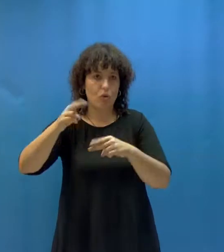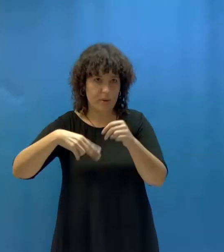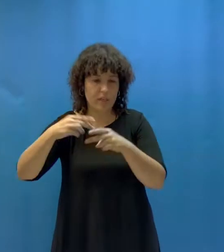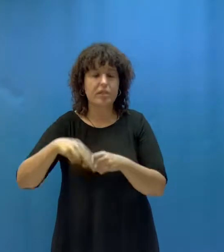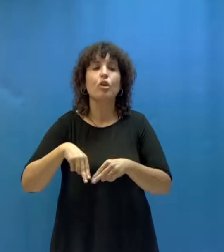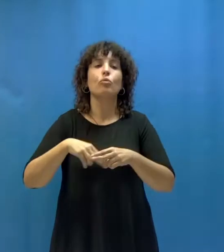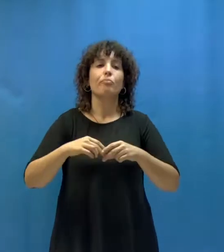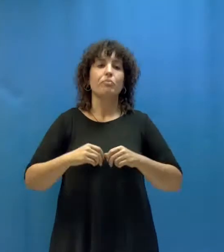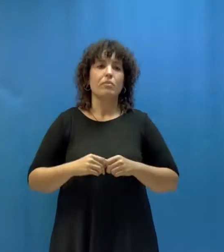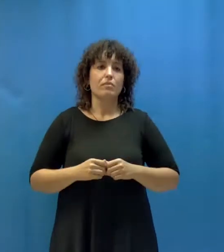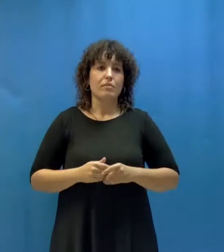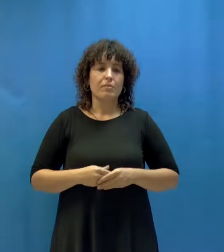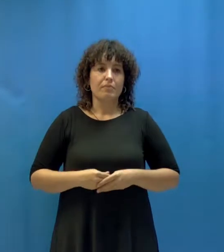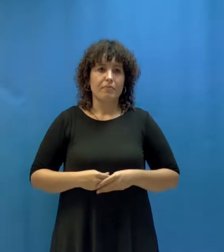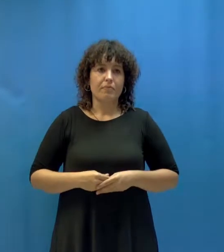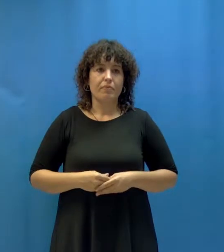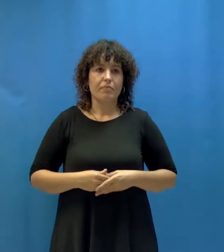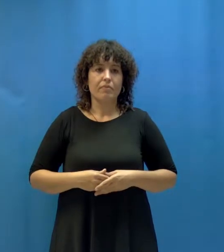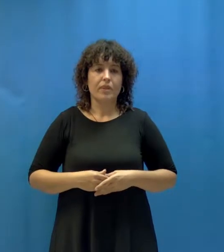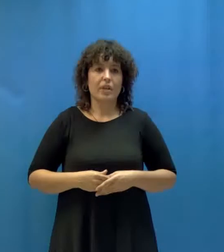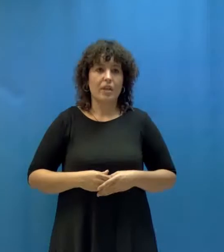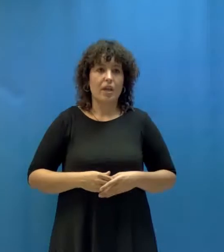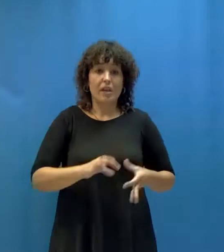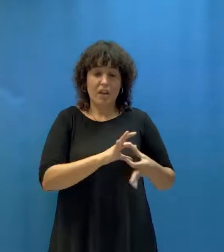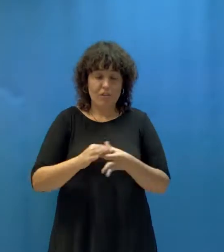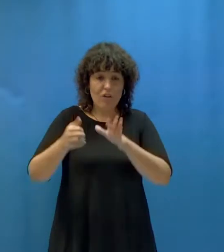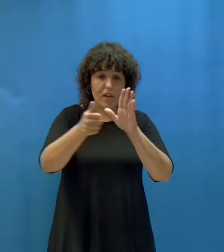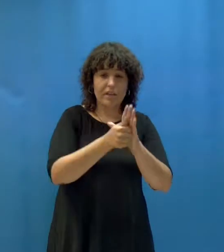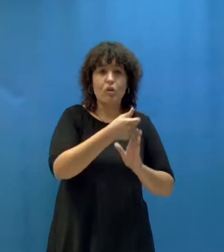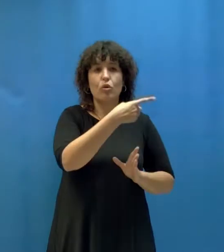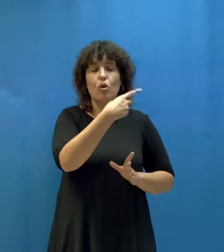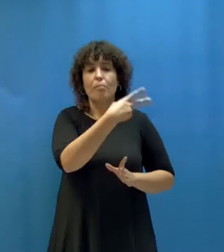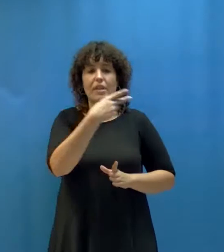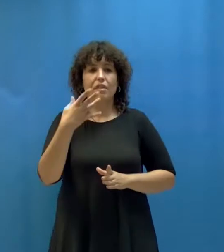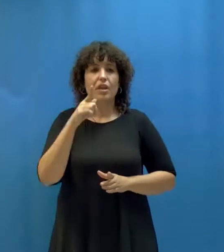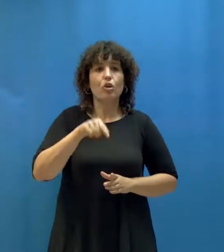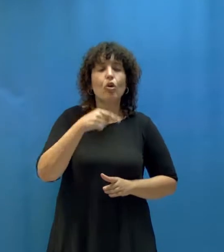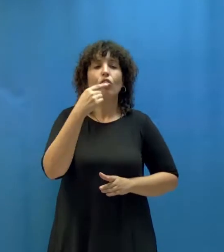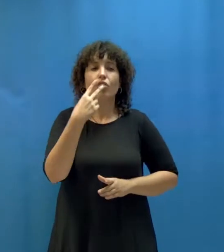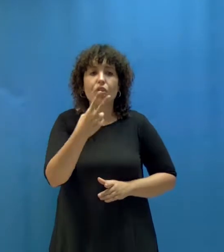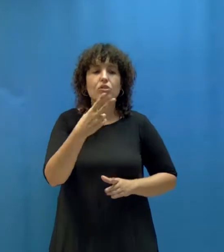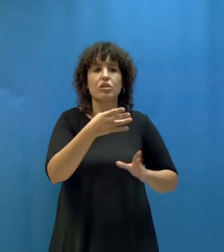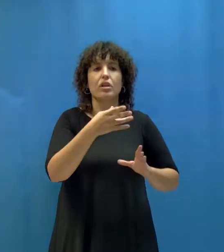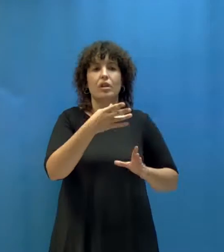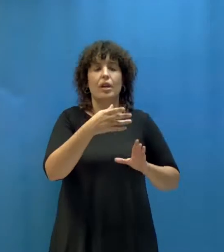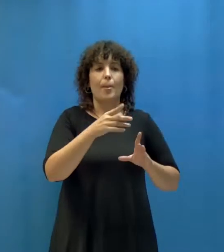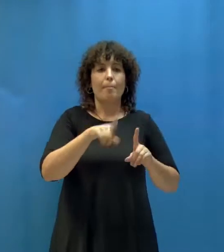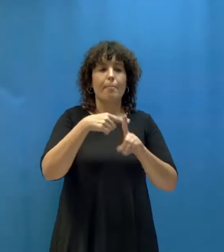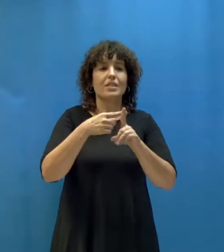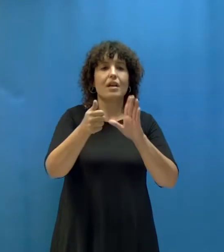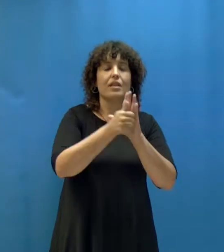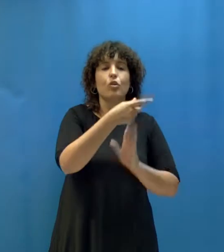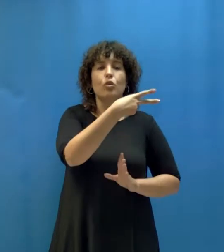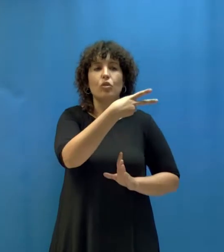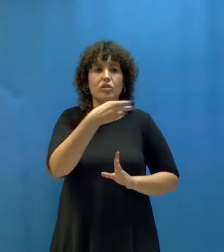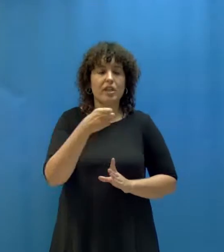ello, conforme establece, por un lado, el artículo 25.2 de la Ley Base de Régimen Local en relación con el artículo 213S